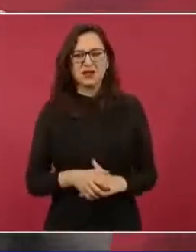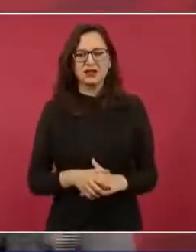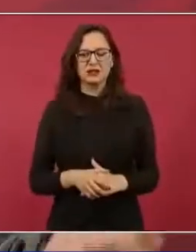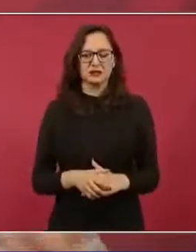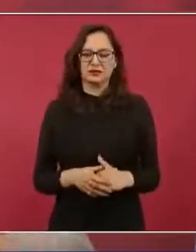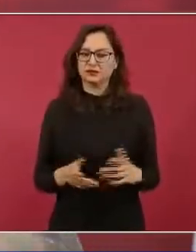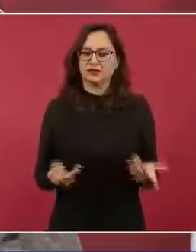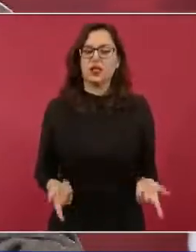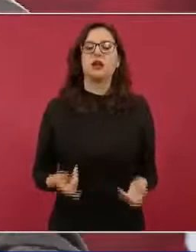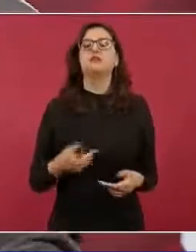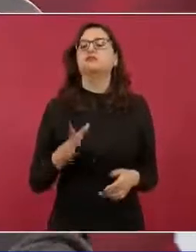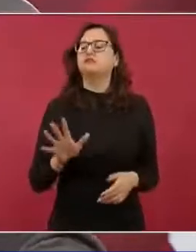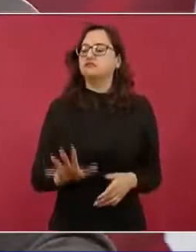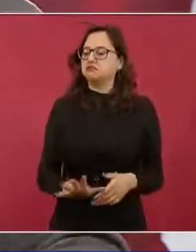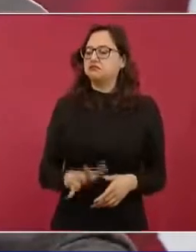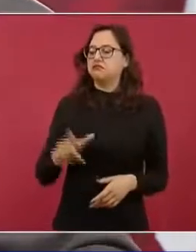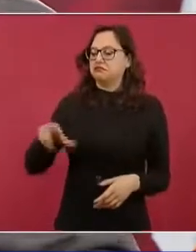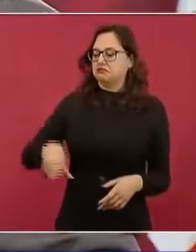manipulamos